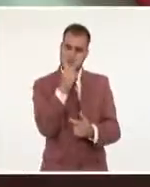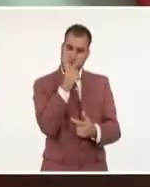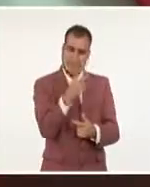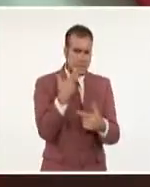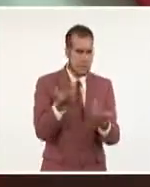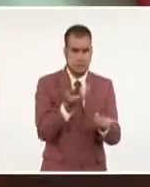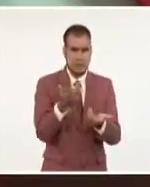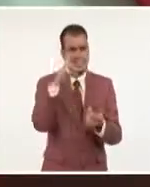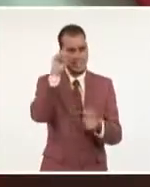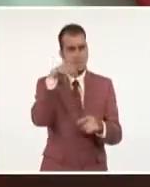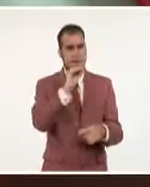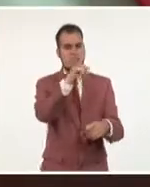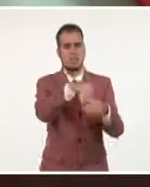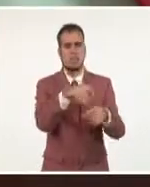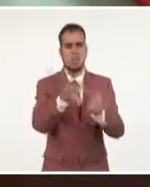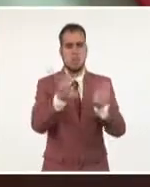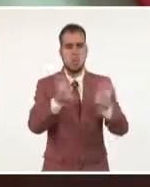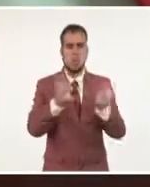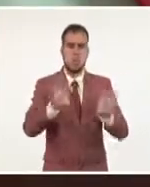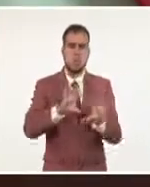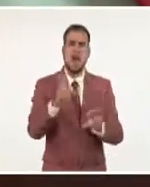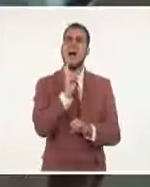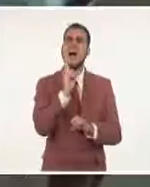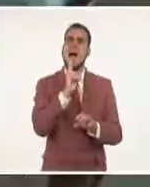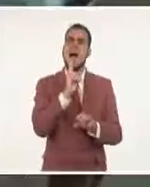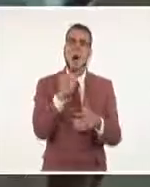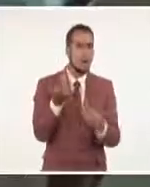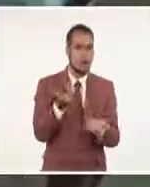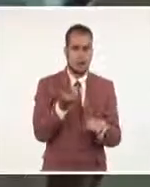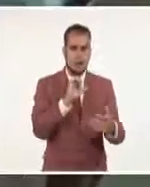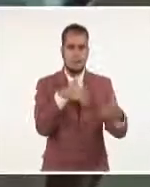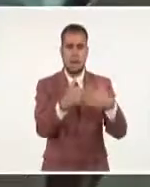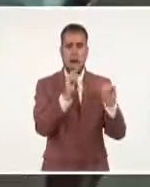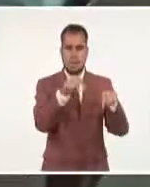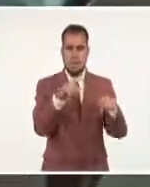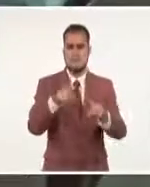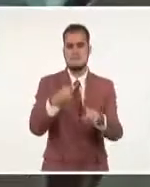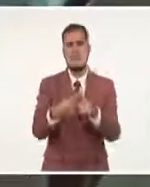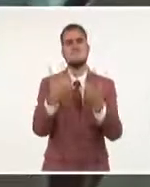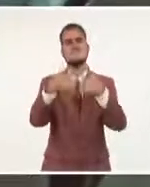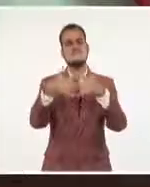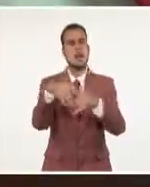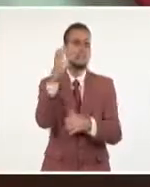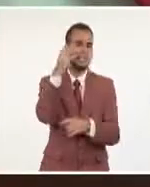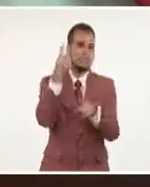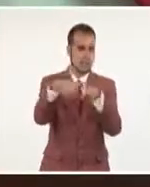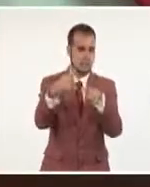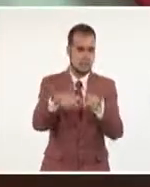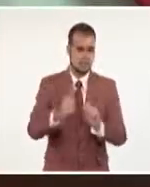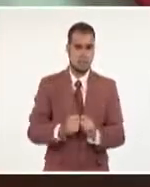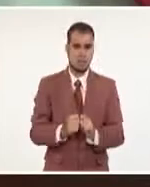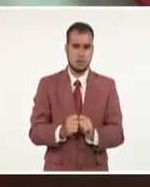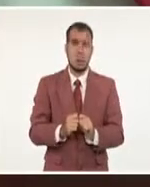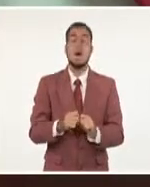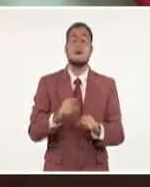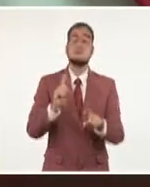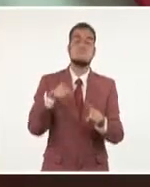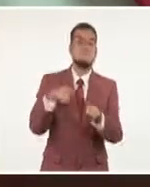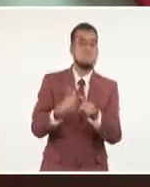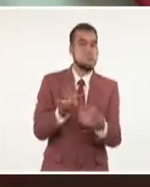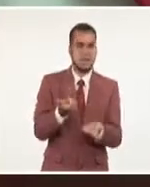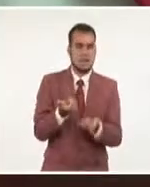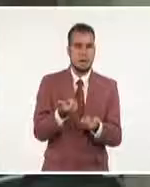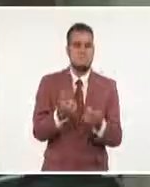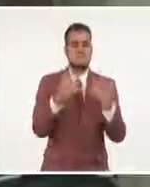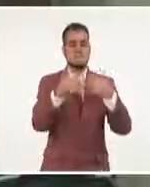infraestructura hidráulica y seguir de cerca el quehacer de la fábrica de cemento Siguaney y de la refinería de petróleo Sergio Soto, en especial